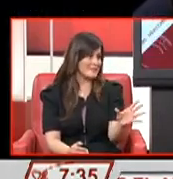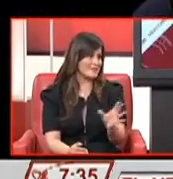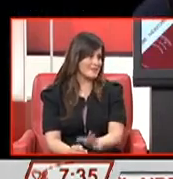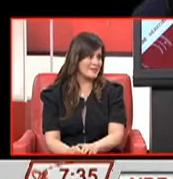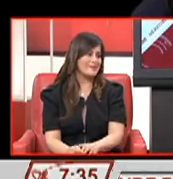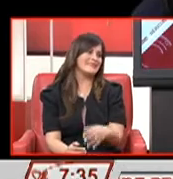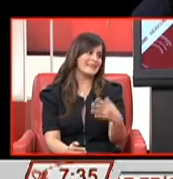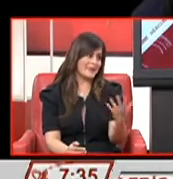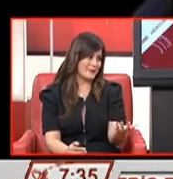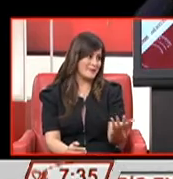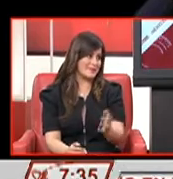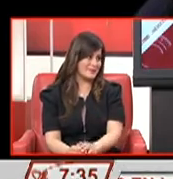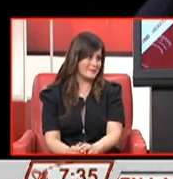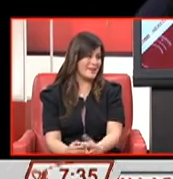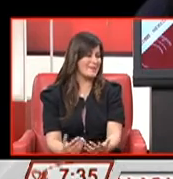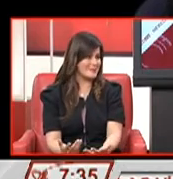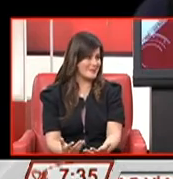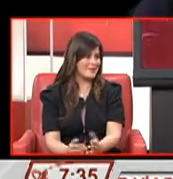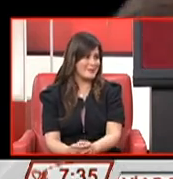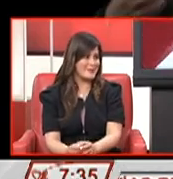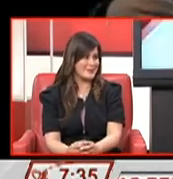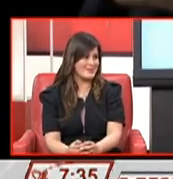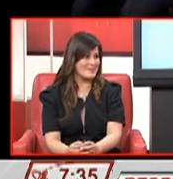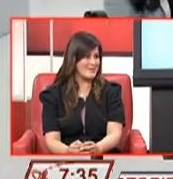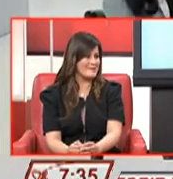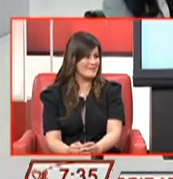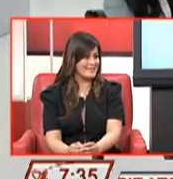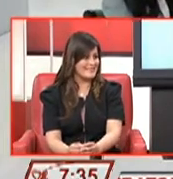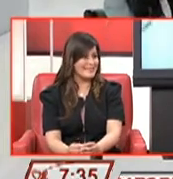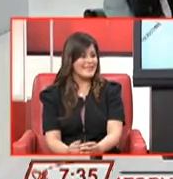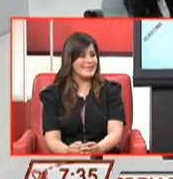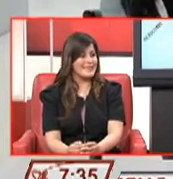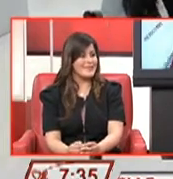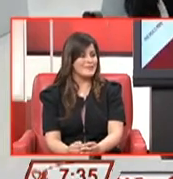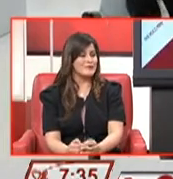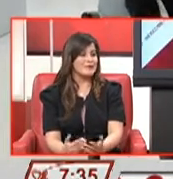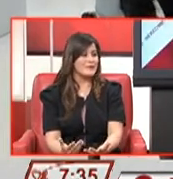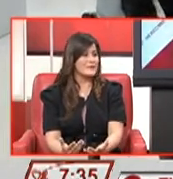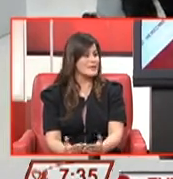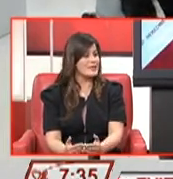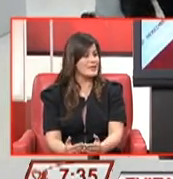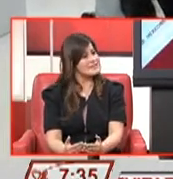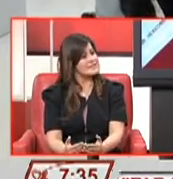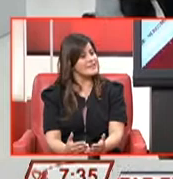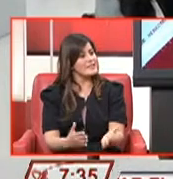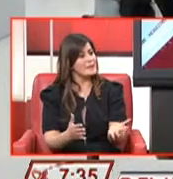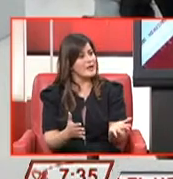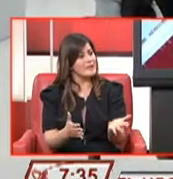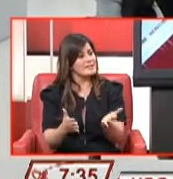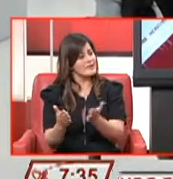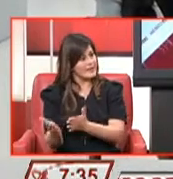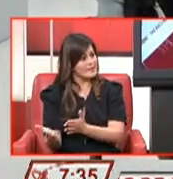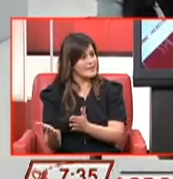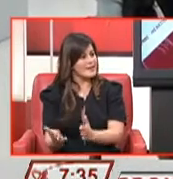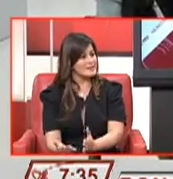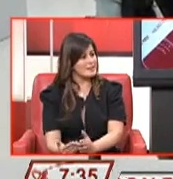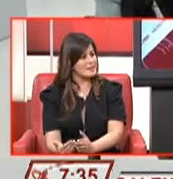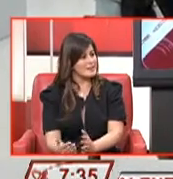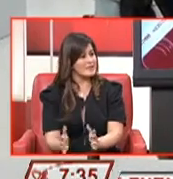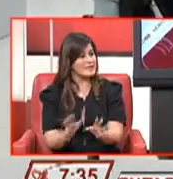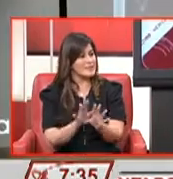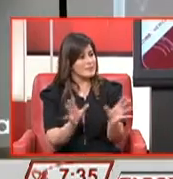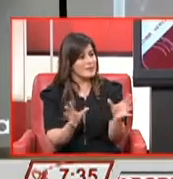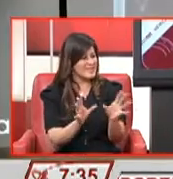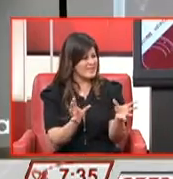el espacio y la aeronáutica, aeroespacial, por eso lo llamamos así. Claro. Buscamos que las niñas puedan acercarse a